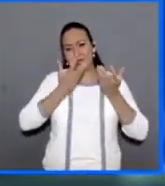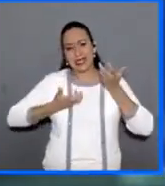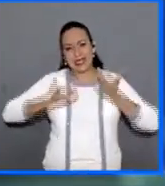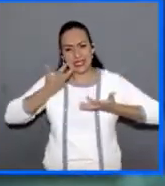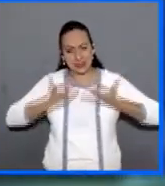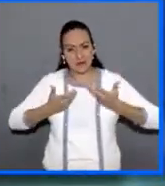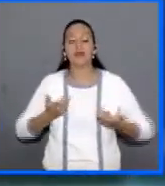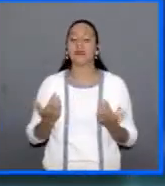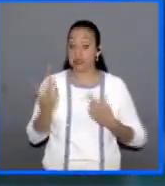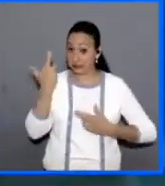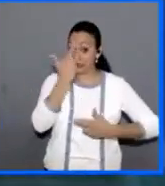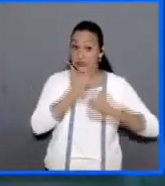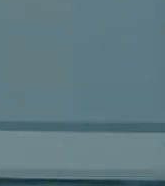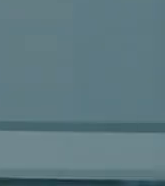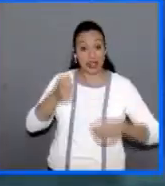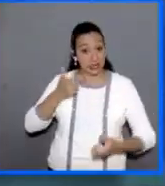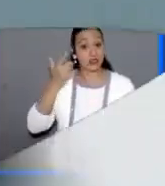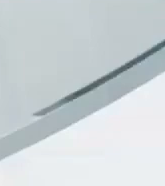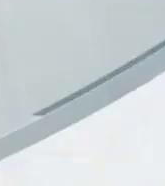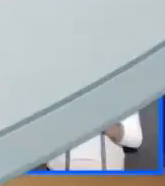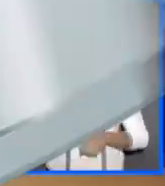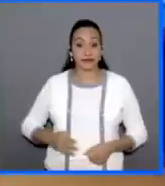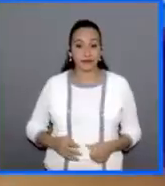Moreno Guillén.